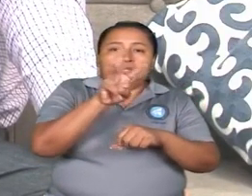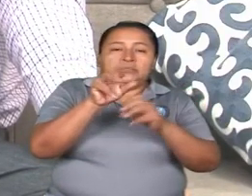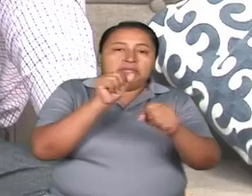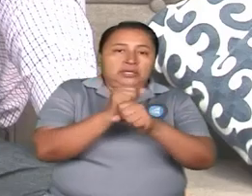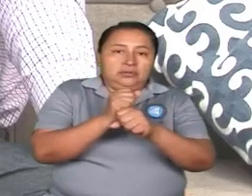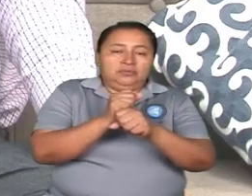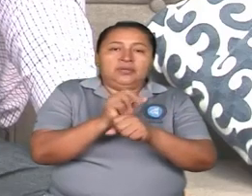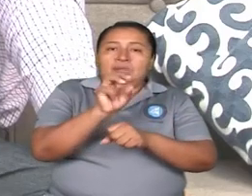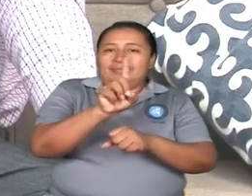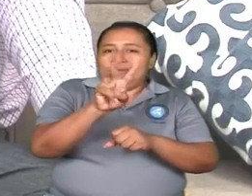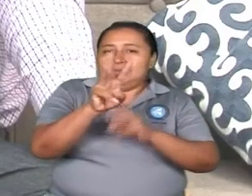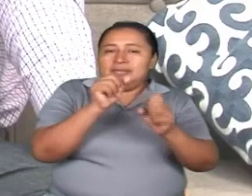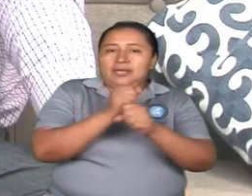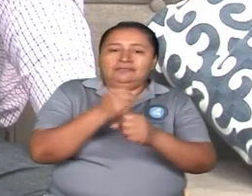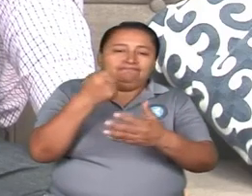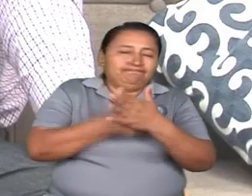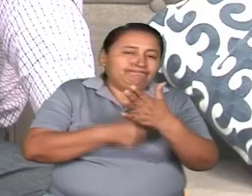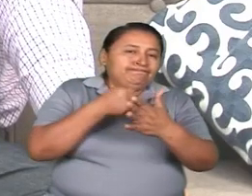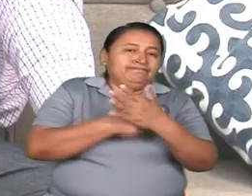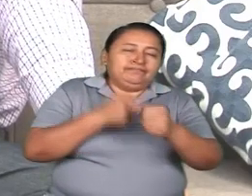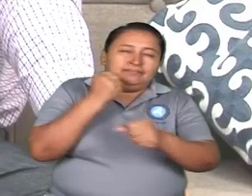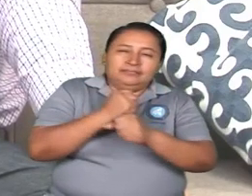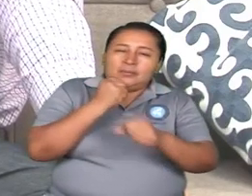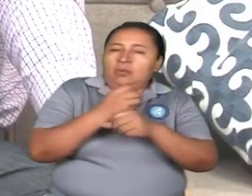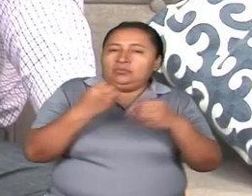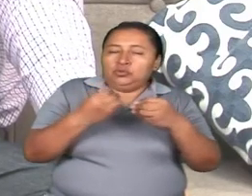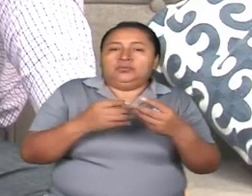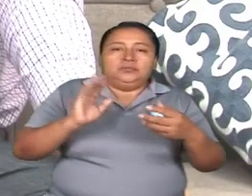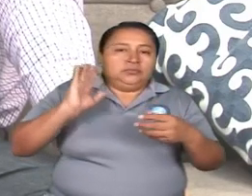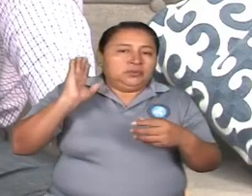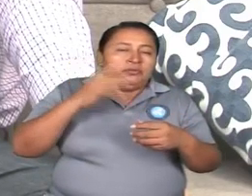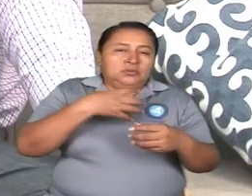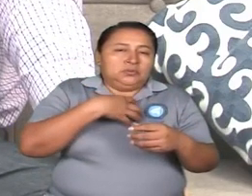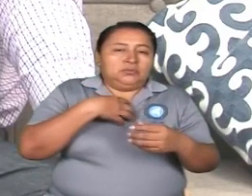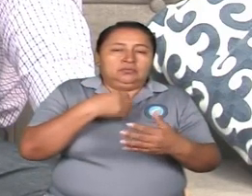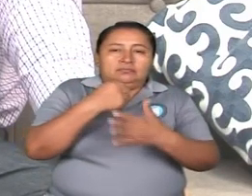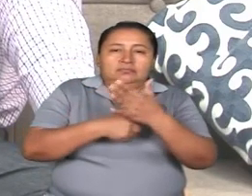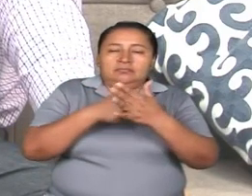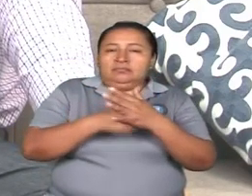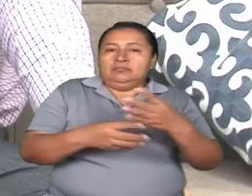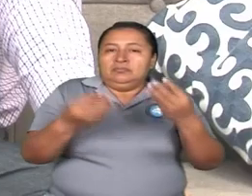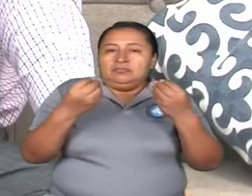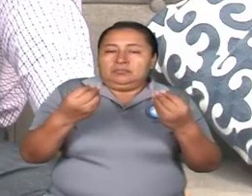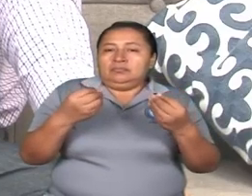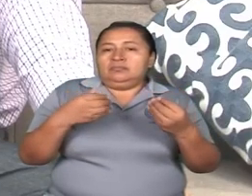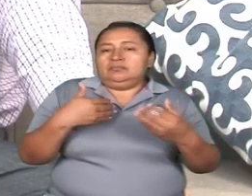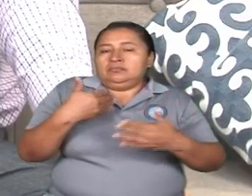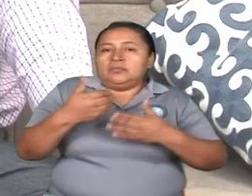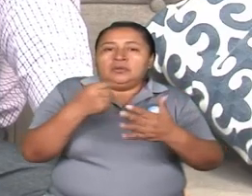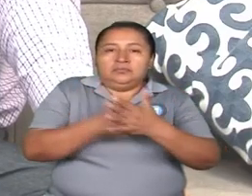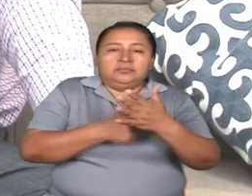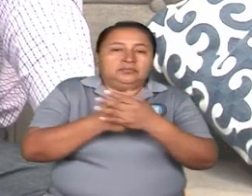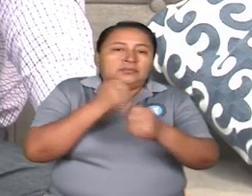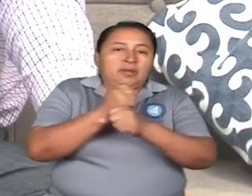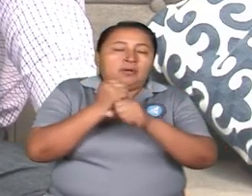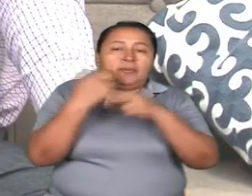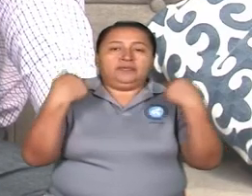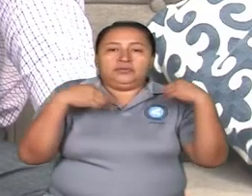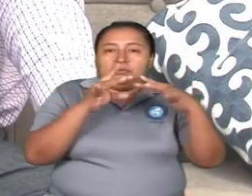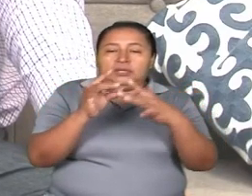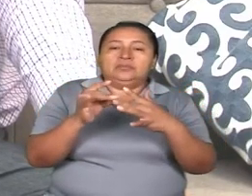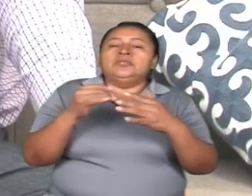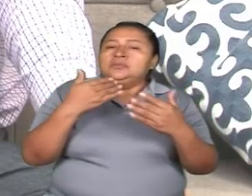13 años de trabajo duro, de trabajo de mucho compromiso, de mucho esfuerzo profesional.